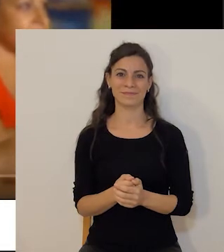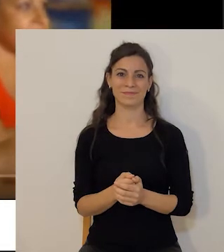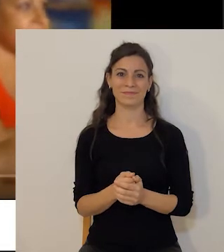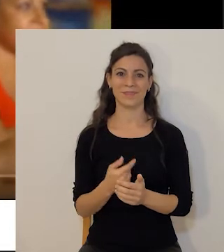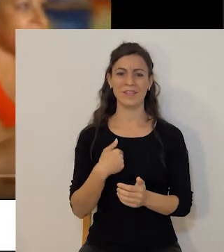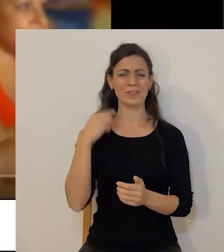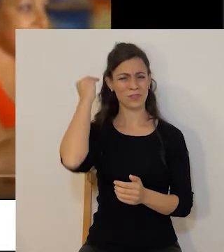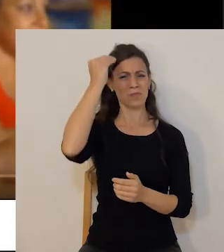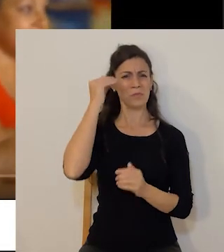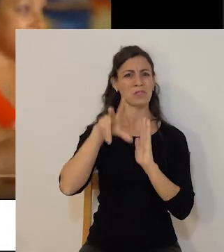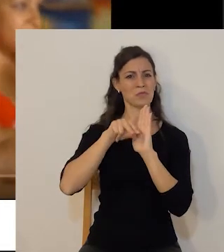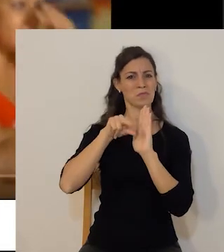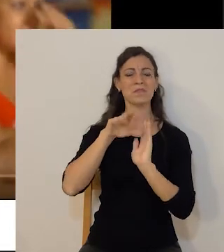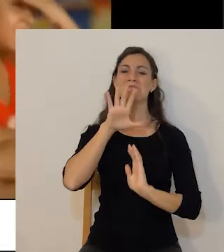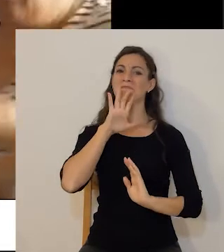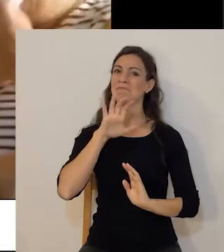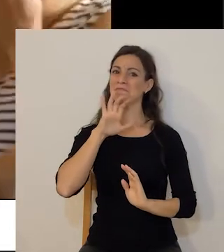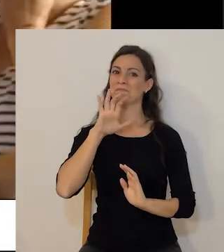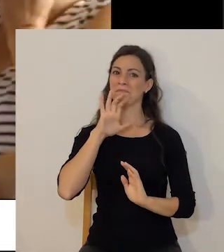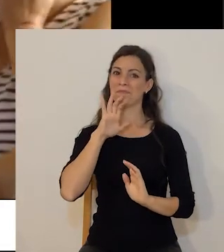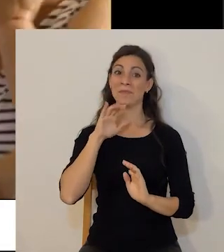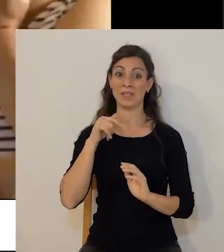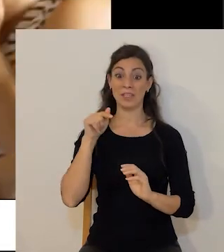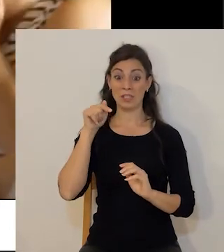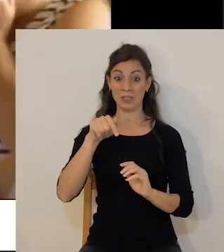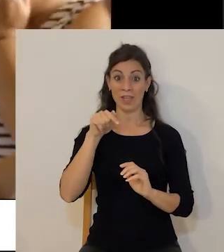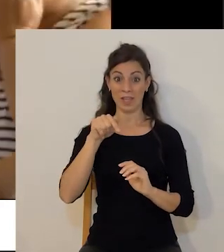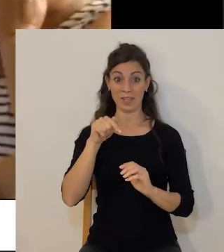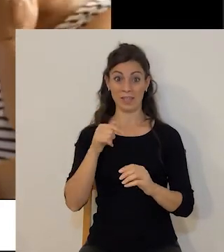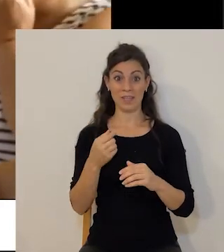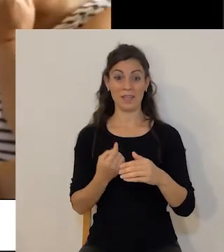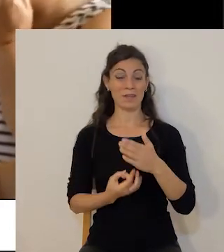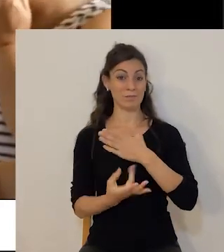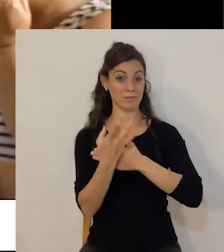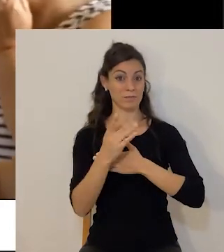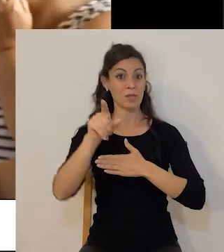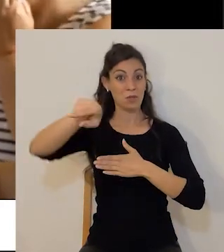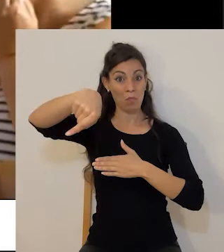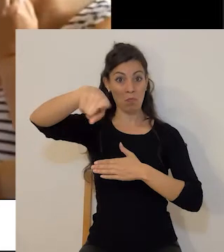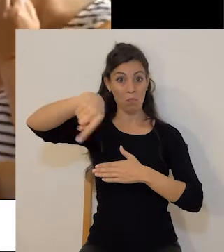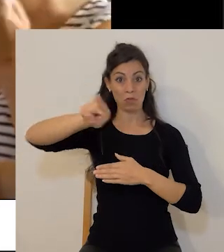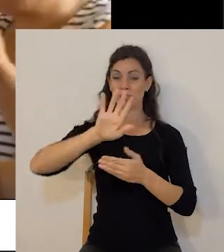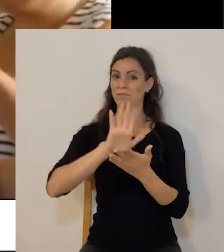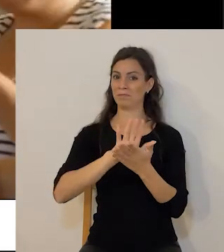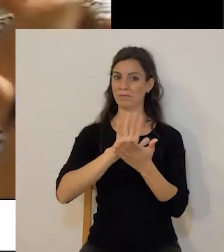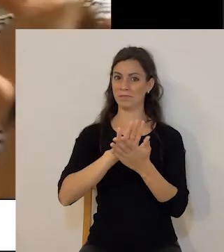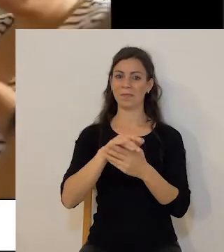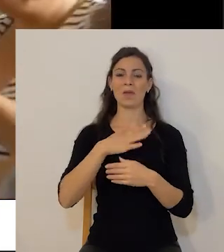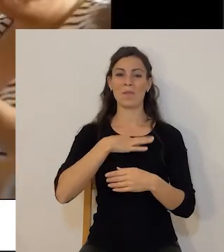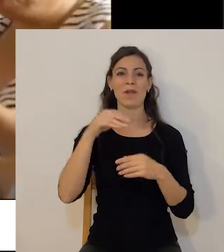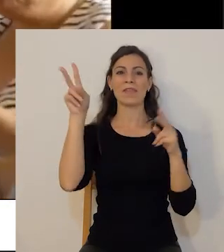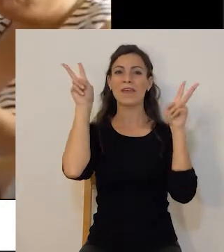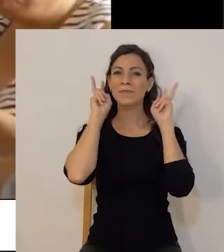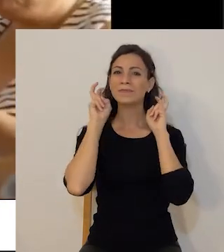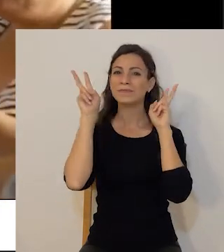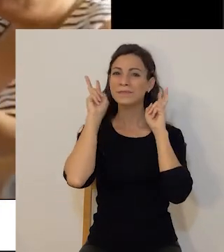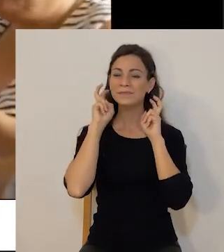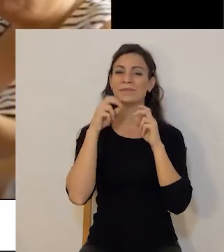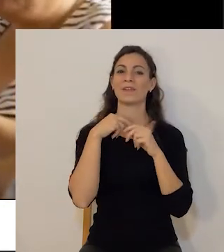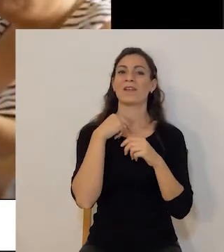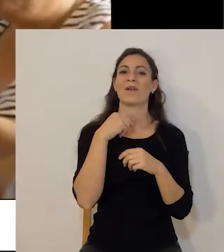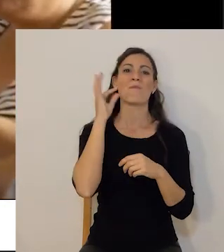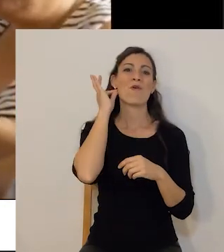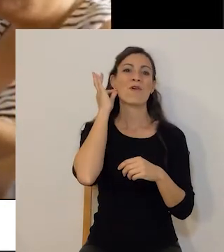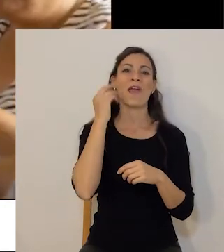yo creo que es un vídeo interesante, lo voy a dejar aquí para que vosotros luego tranquilamente podáis escuchar la voz de estas